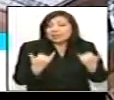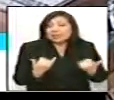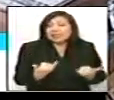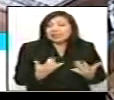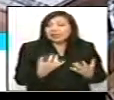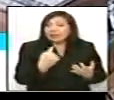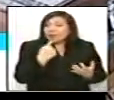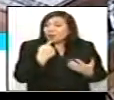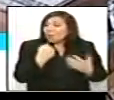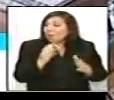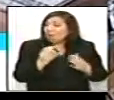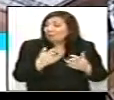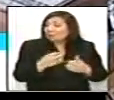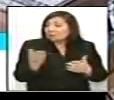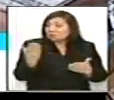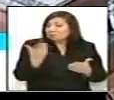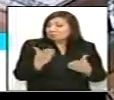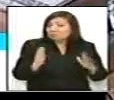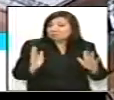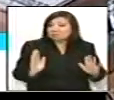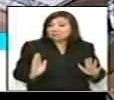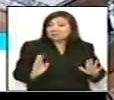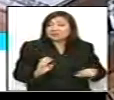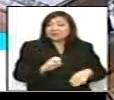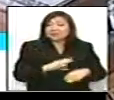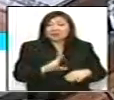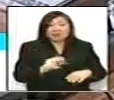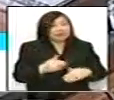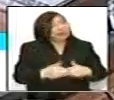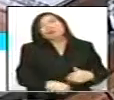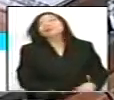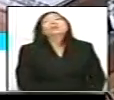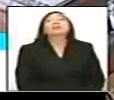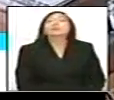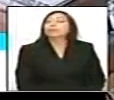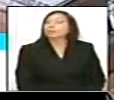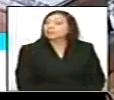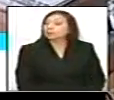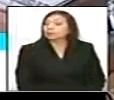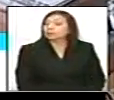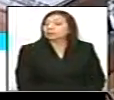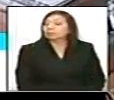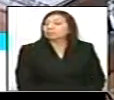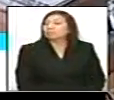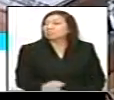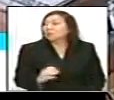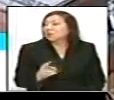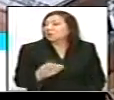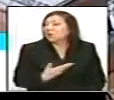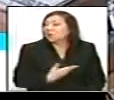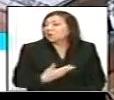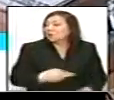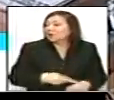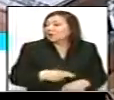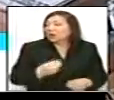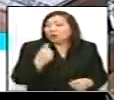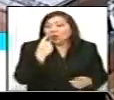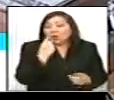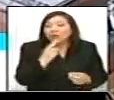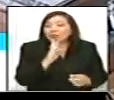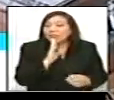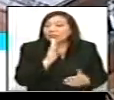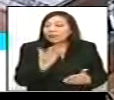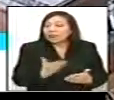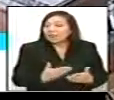quiere decir que cualquier empresa se formula. El Consejo Minería no se ha pronunciado, y IGEMED o los gobiernos regionales tampoco no se han